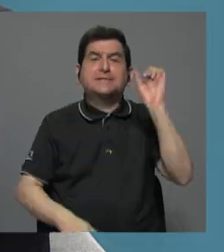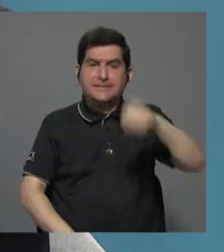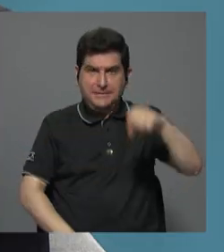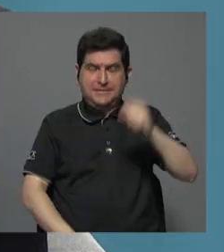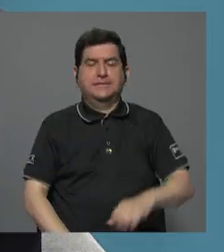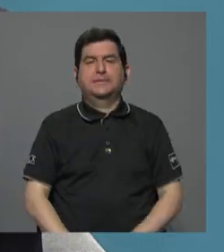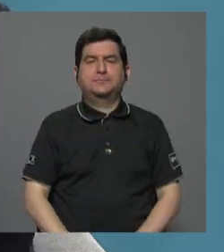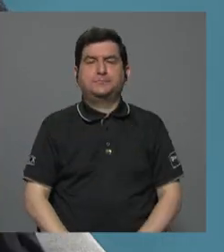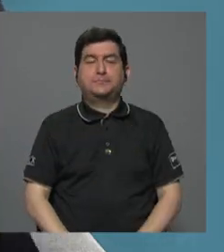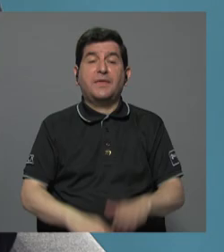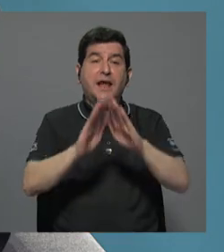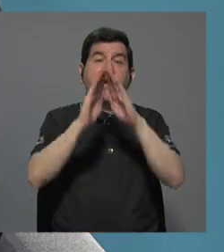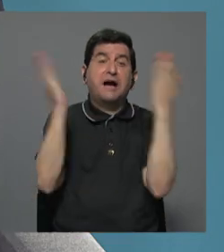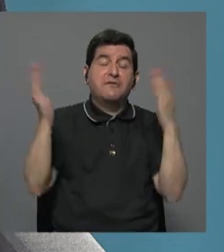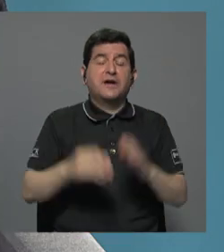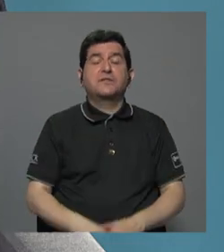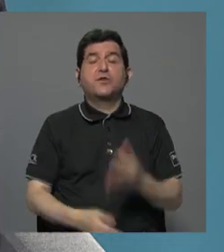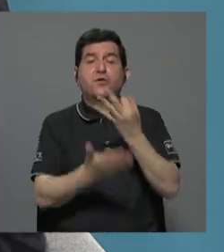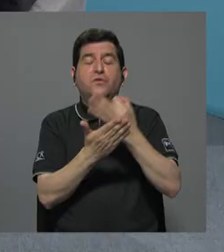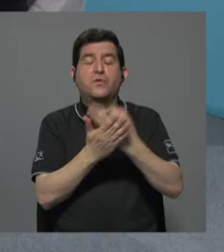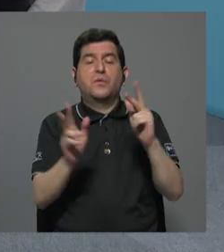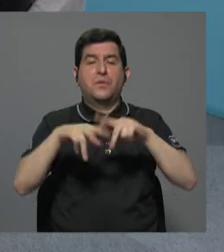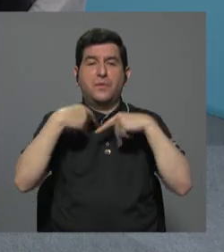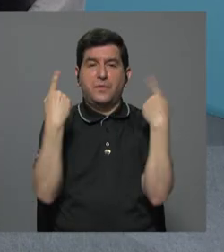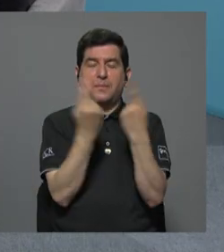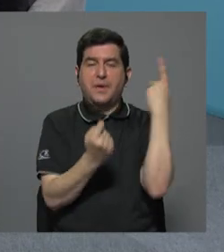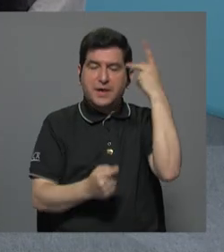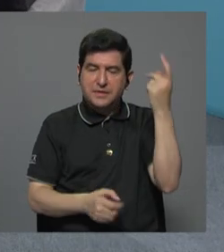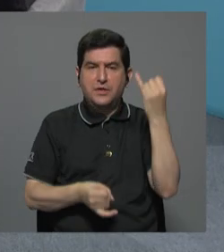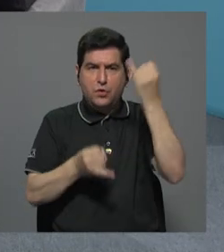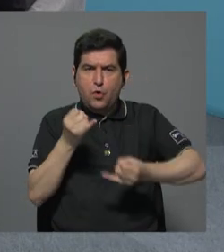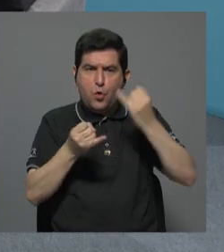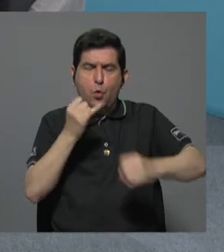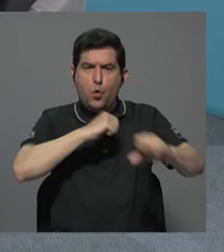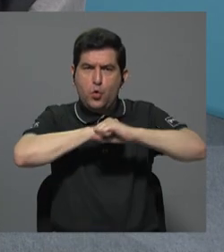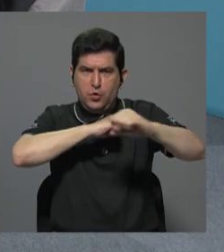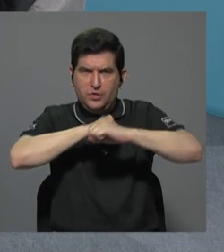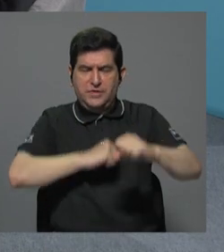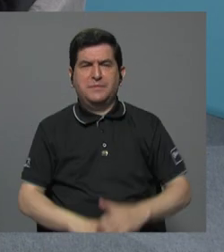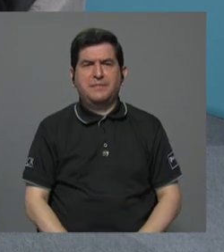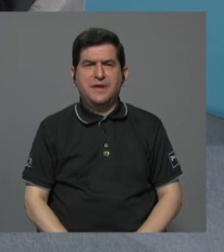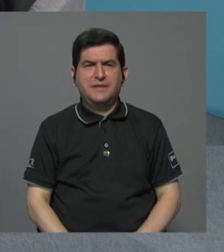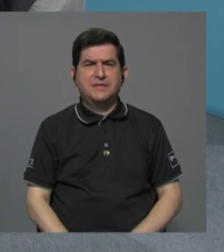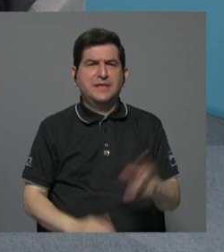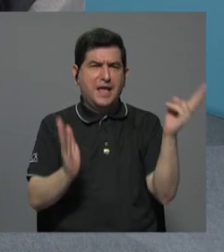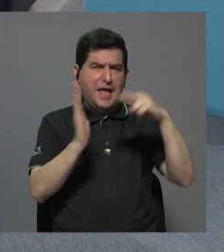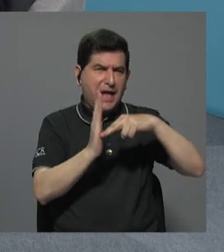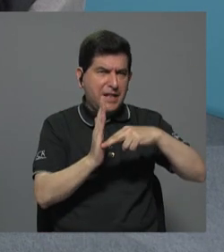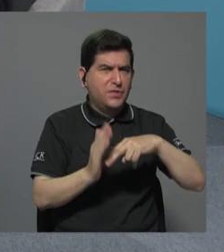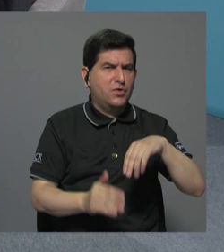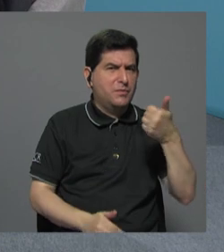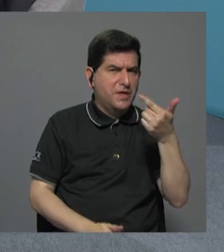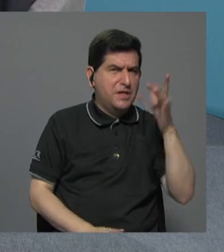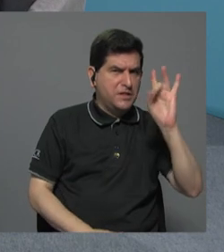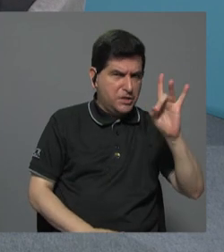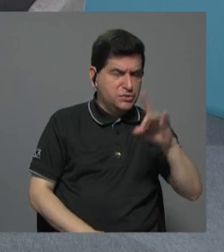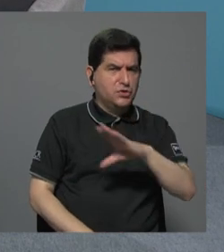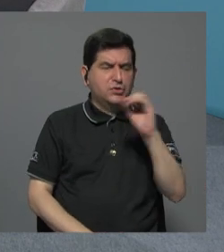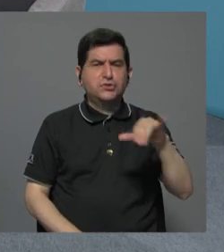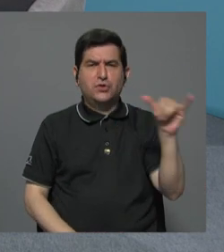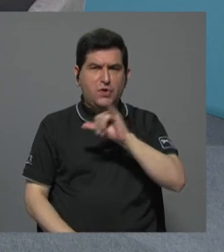mayor parte de los que se han abierto a financiar partidos políticos en estaca en estas últimas campañas concentraron en la del 2018 y